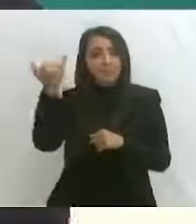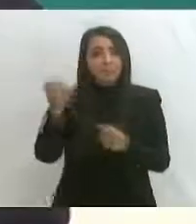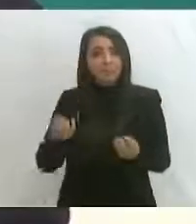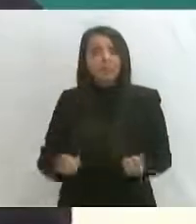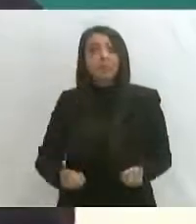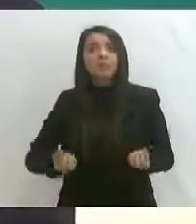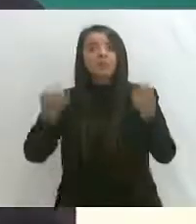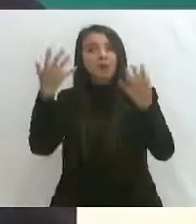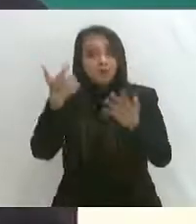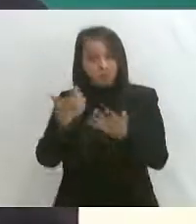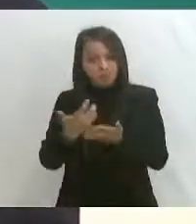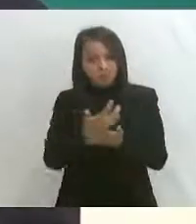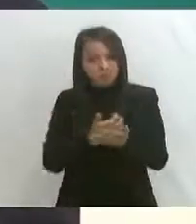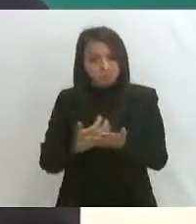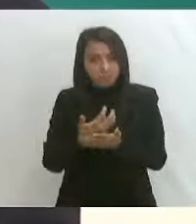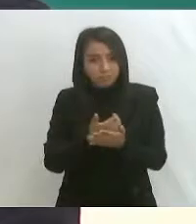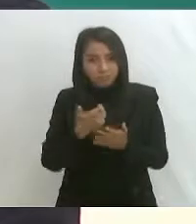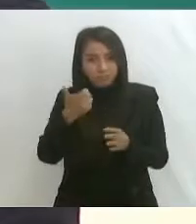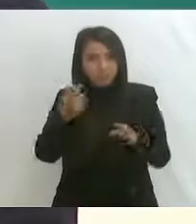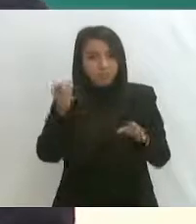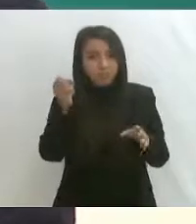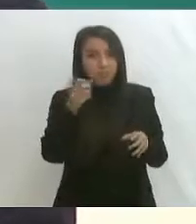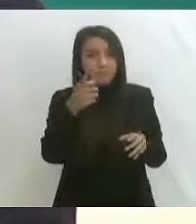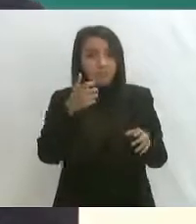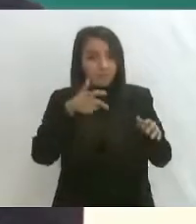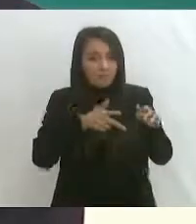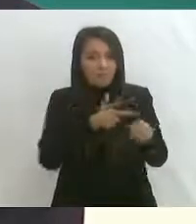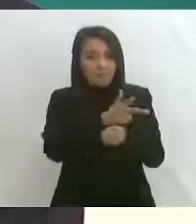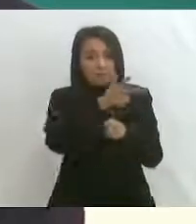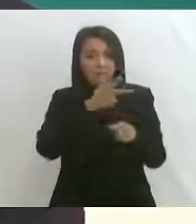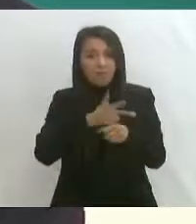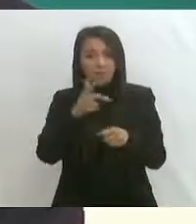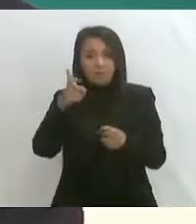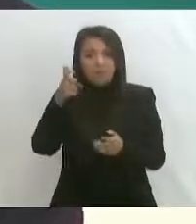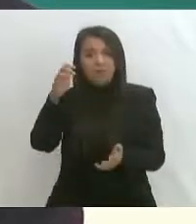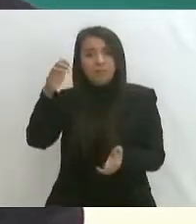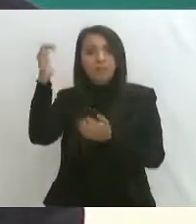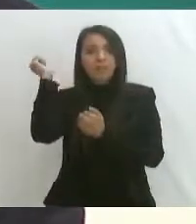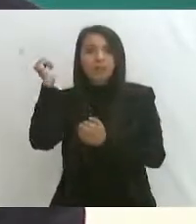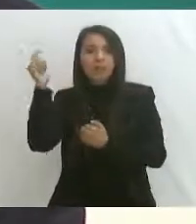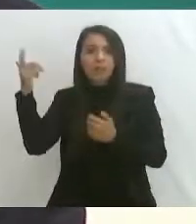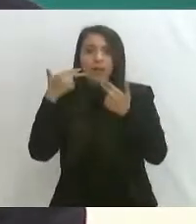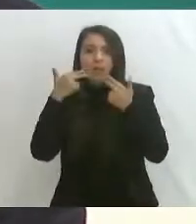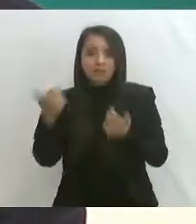cuánto ingresa a la hacienda pública.